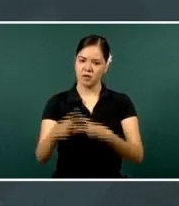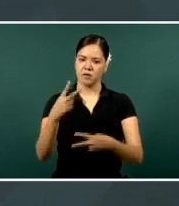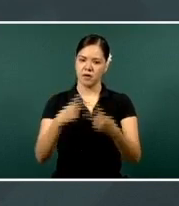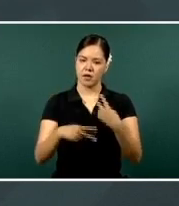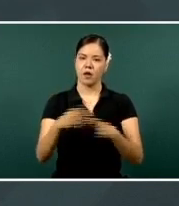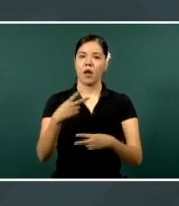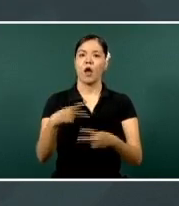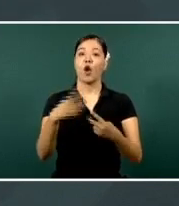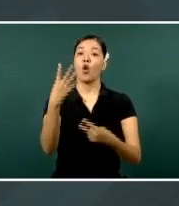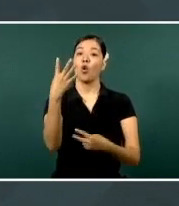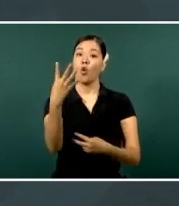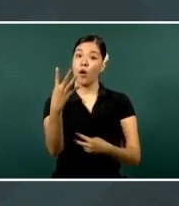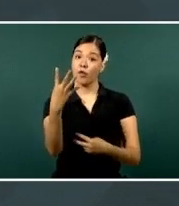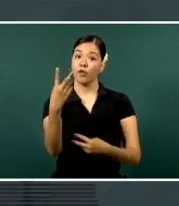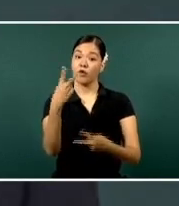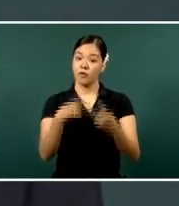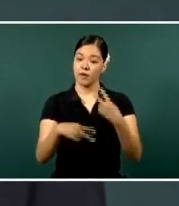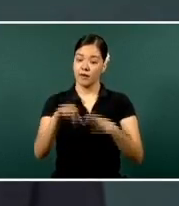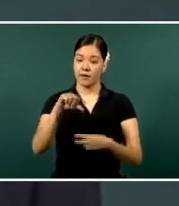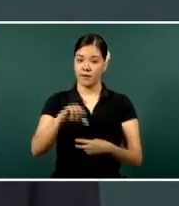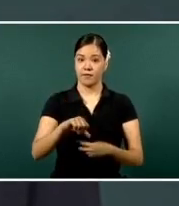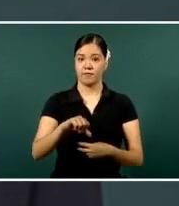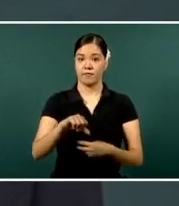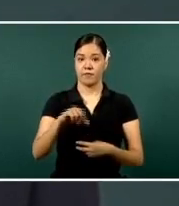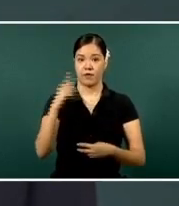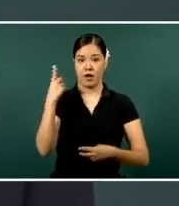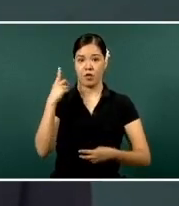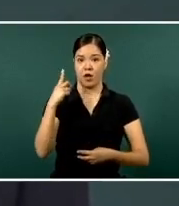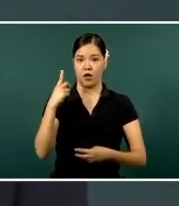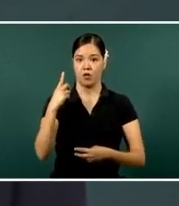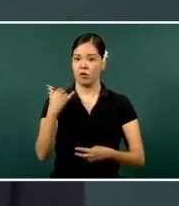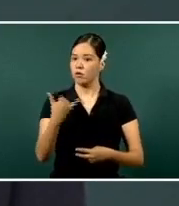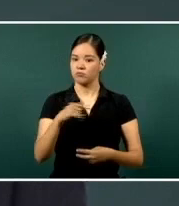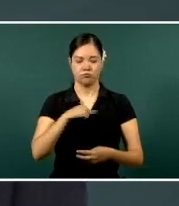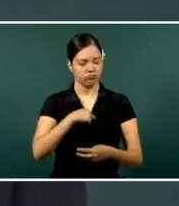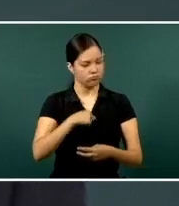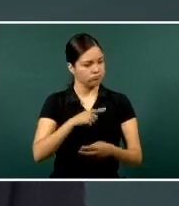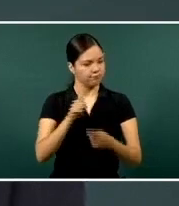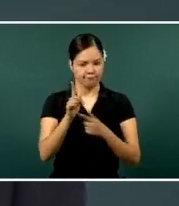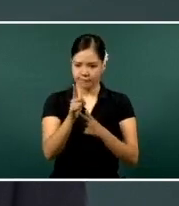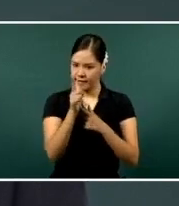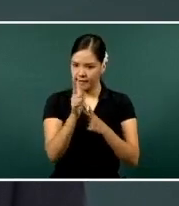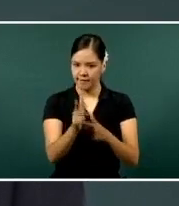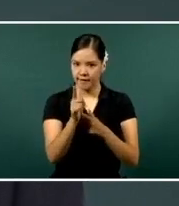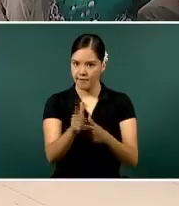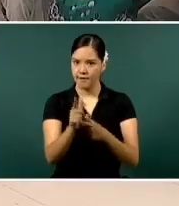4 veces y voy a seguir visitando Durango y todo el país.